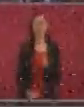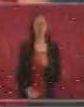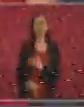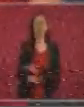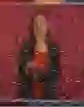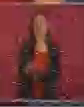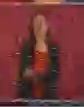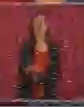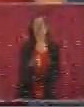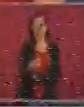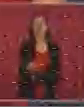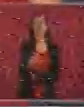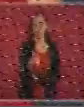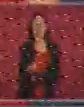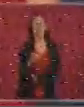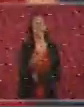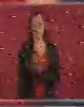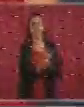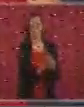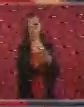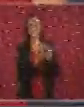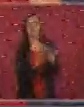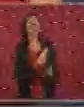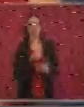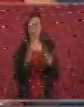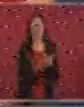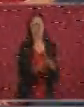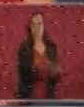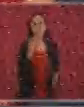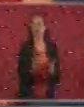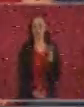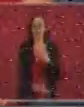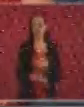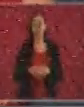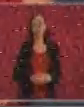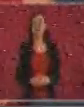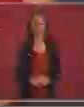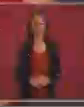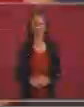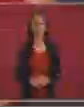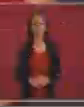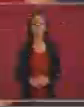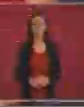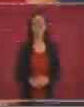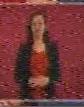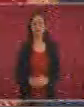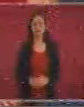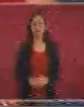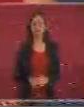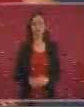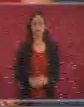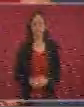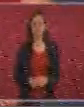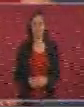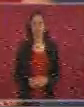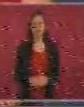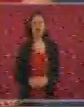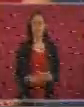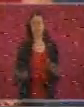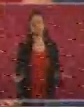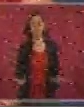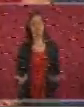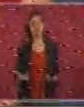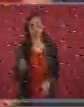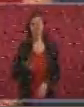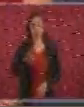a este proceso, camino de la revocación o la ratificación del mandato del presidente. Y